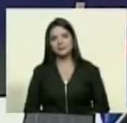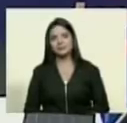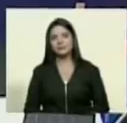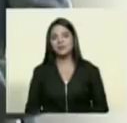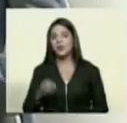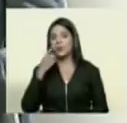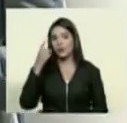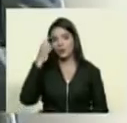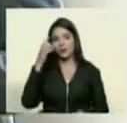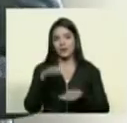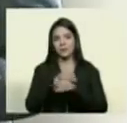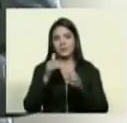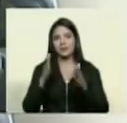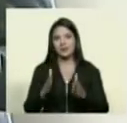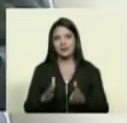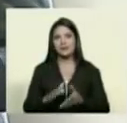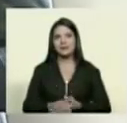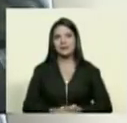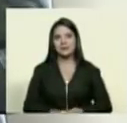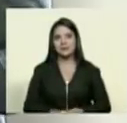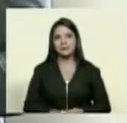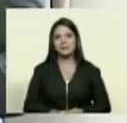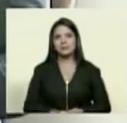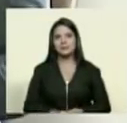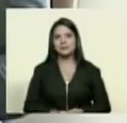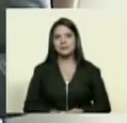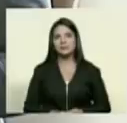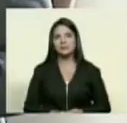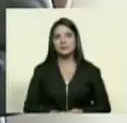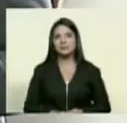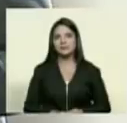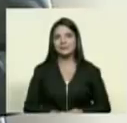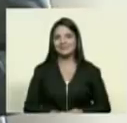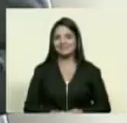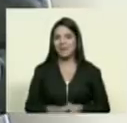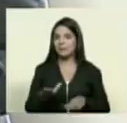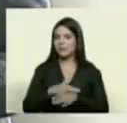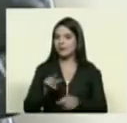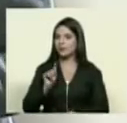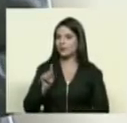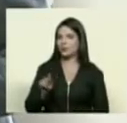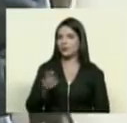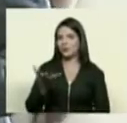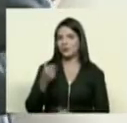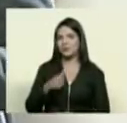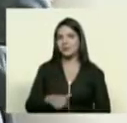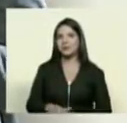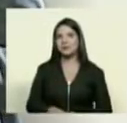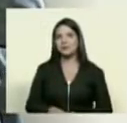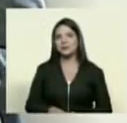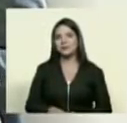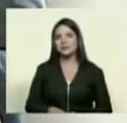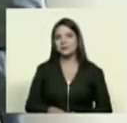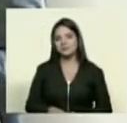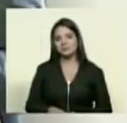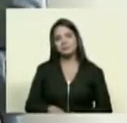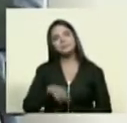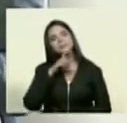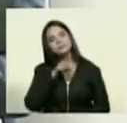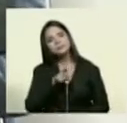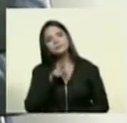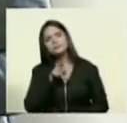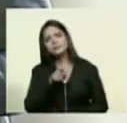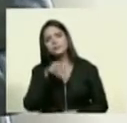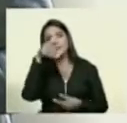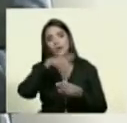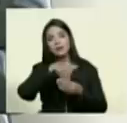Buen día, ministro. Hola, ¿cómo está? Bien, gracias. Quisiera saber... Más ministro será usted. Dígame. Quisiera saber que usted